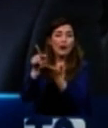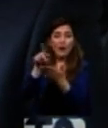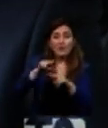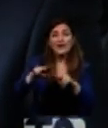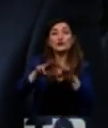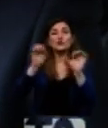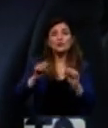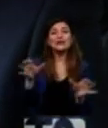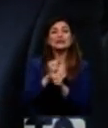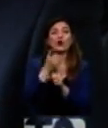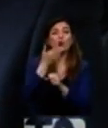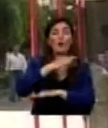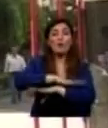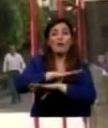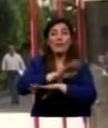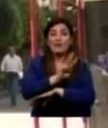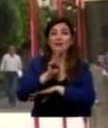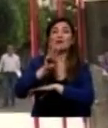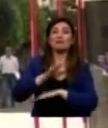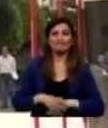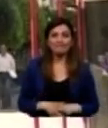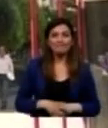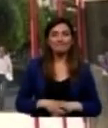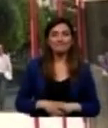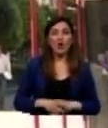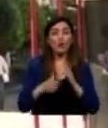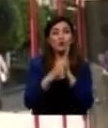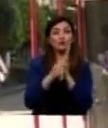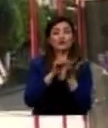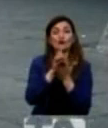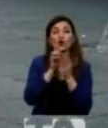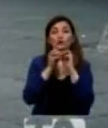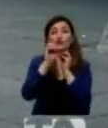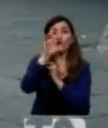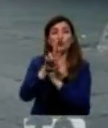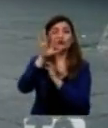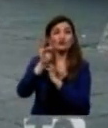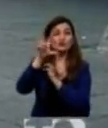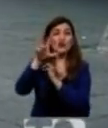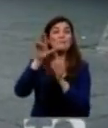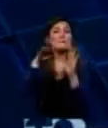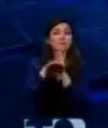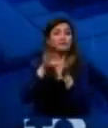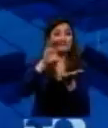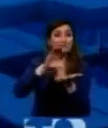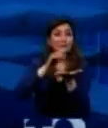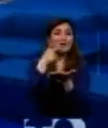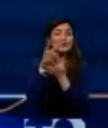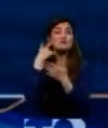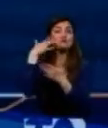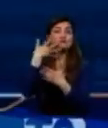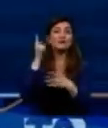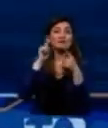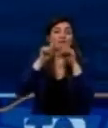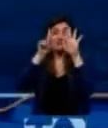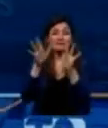taxi, podrán hacerlo a través de la plataforma BIMO. Según el Boletín Monetario Semanal número 583 del Banco Central del Ecuador, hasta el 6 de